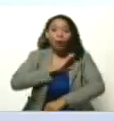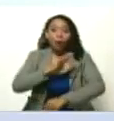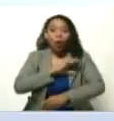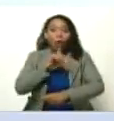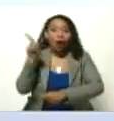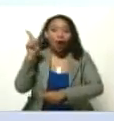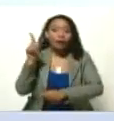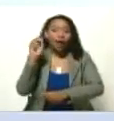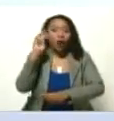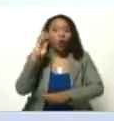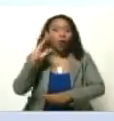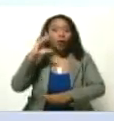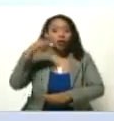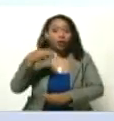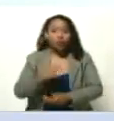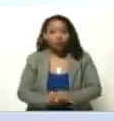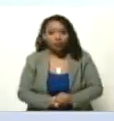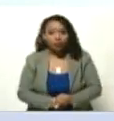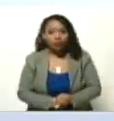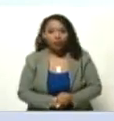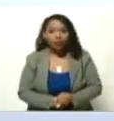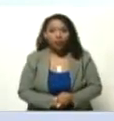pertenecen a esa VC.